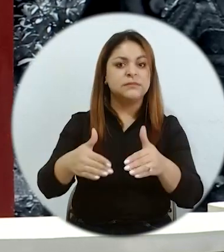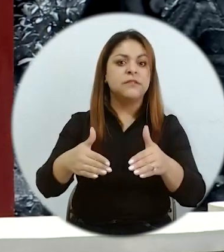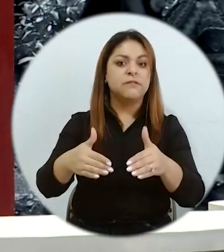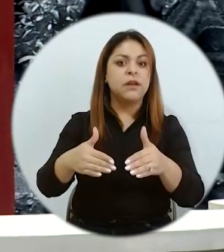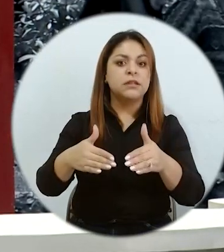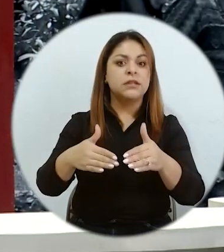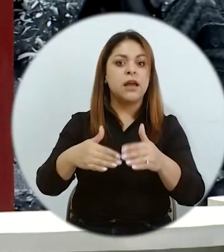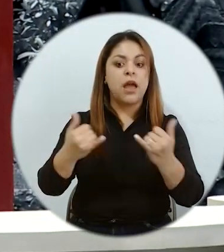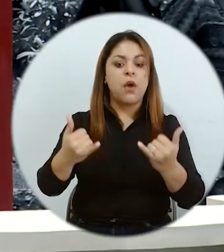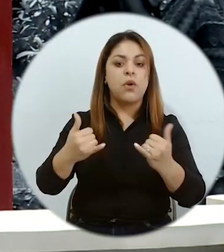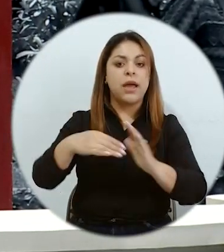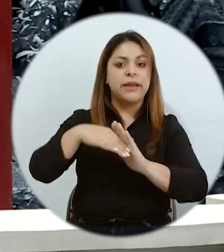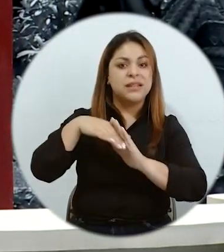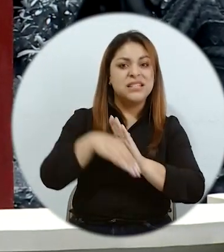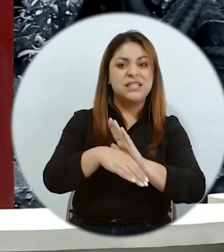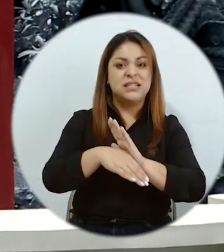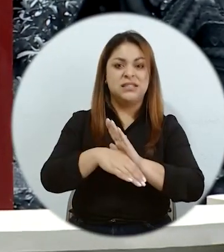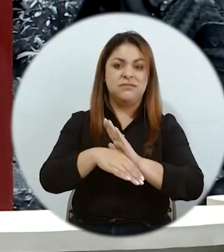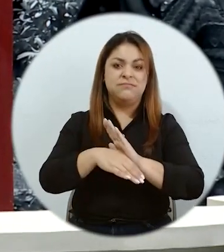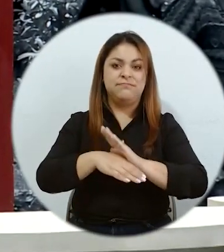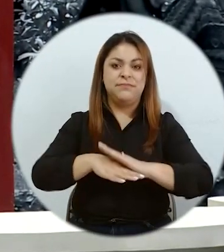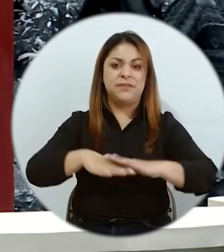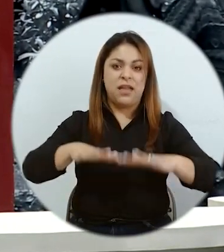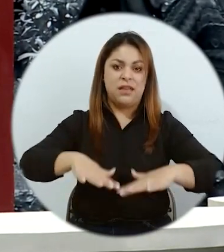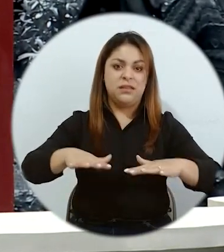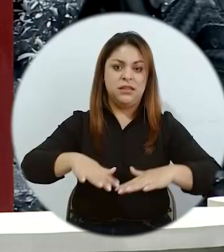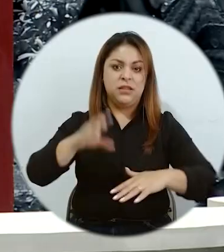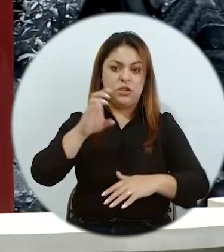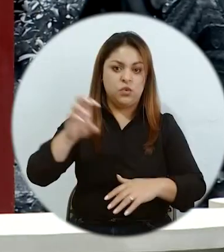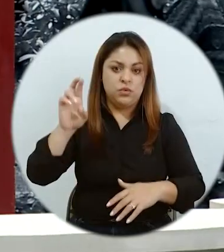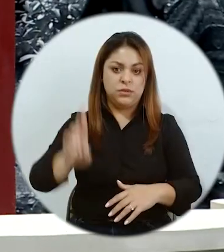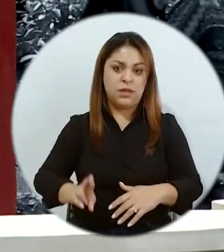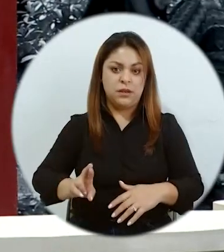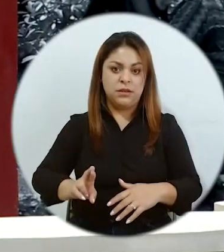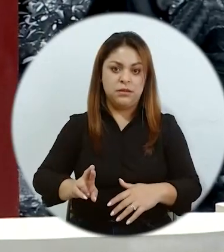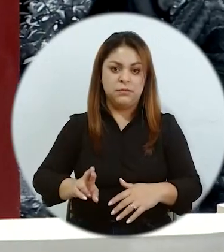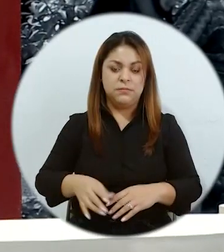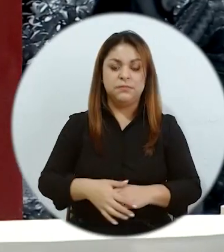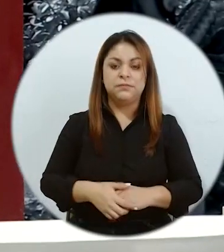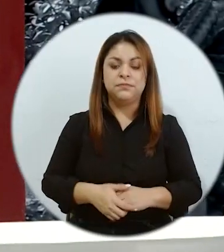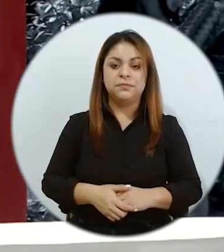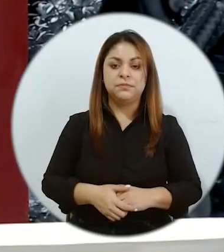señalar y enfatizar en la crisis que está viviendo el agro costarricense.